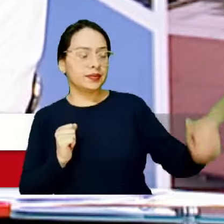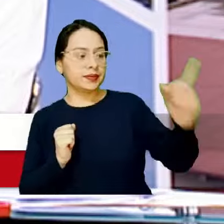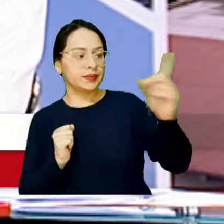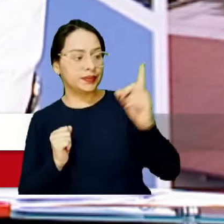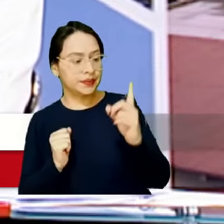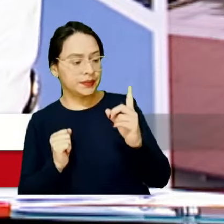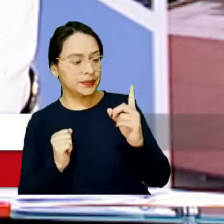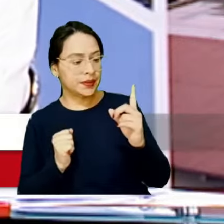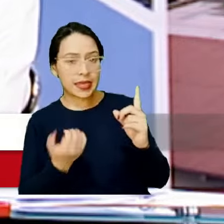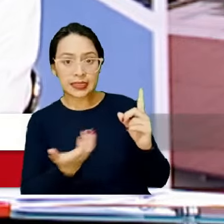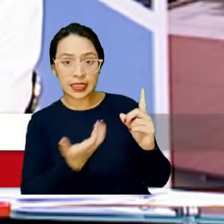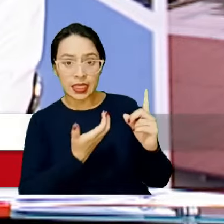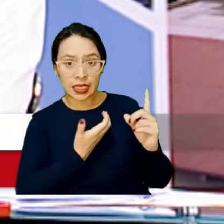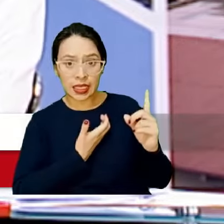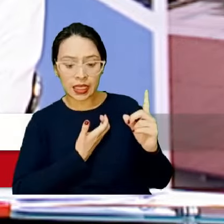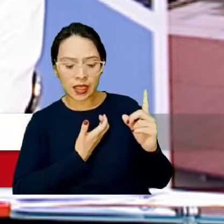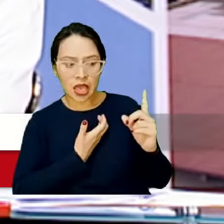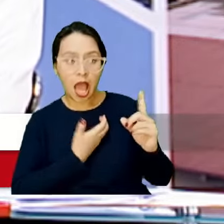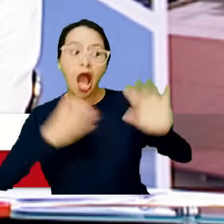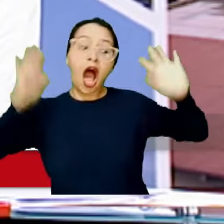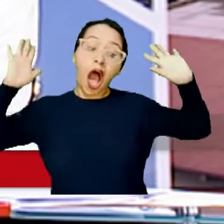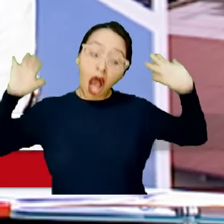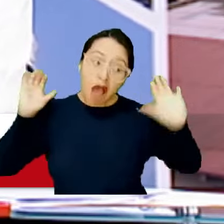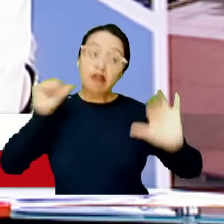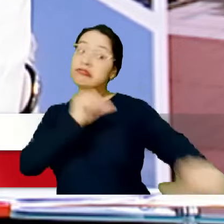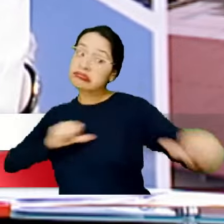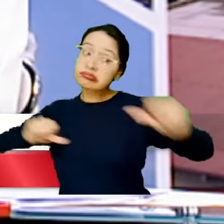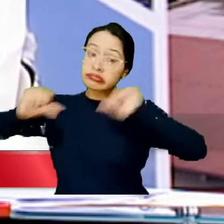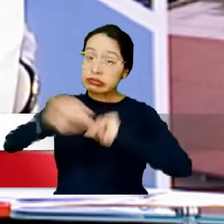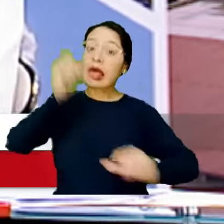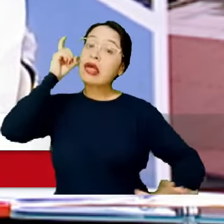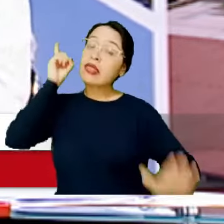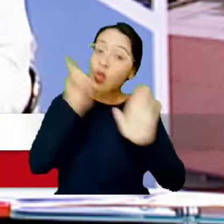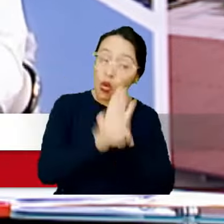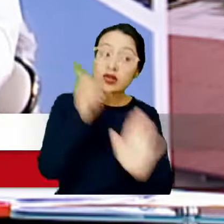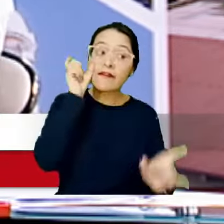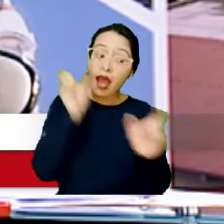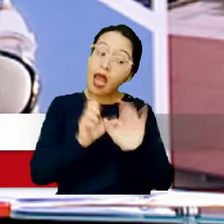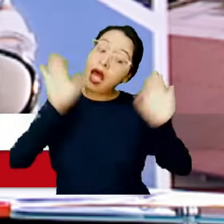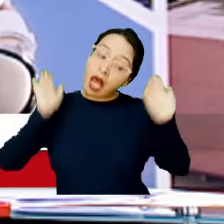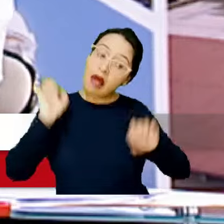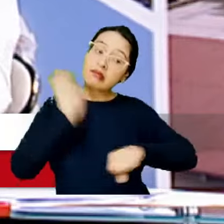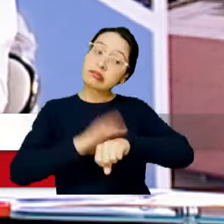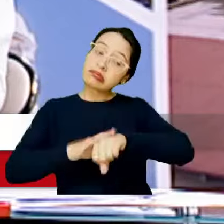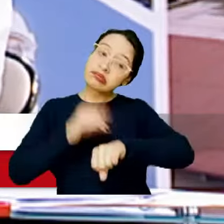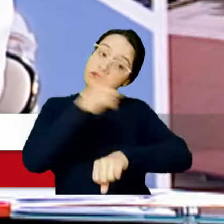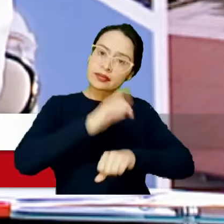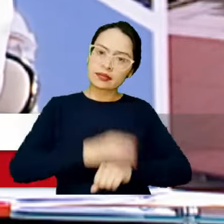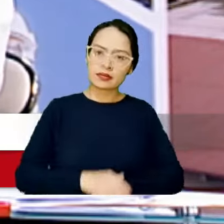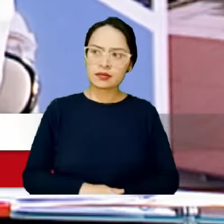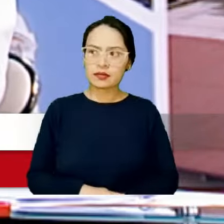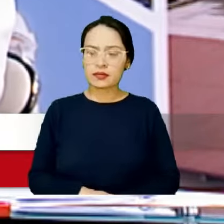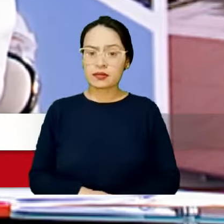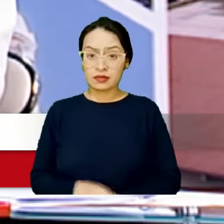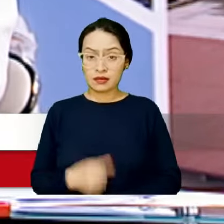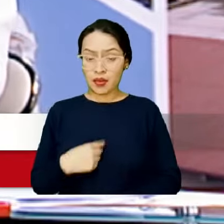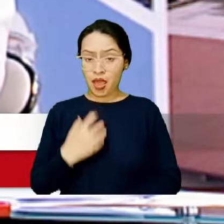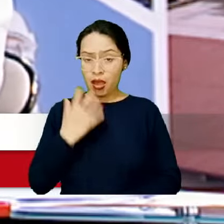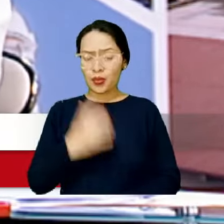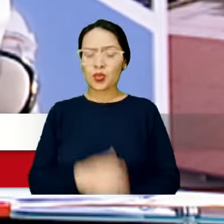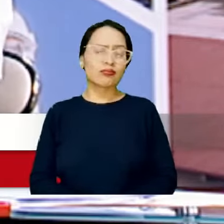la fiscalía, ese es el factor común. Yo lo que tengo que hacer es venir a los medios para entregarle los papeles y pedirles comedidamente a los concejales de